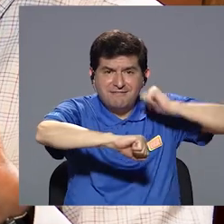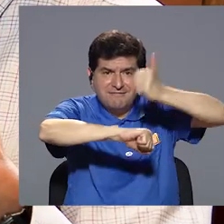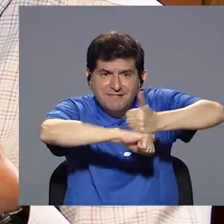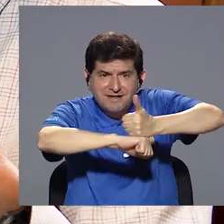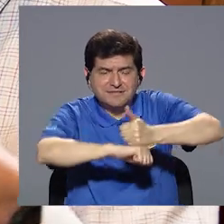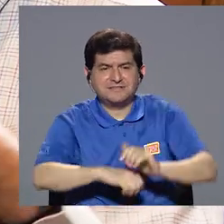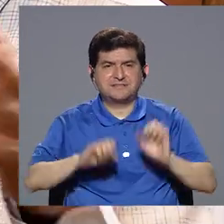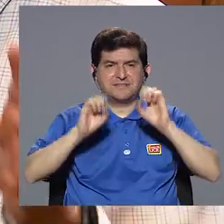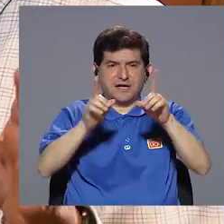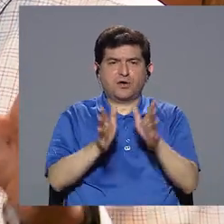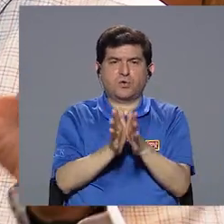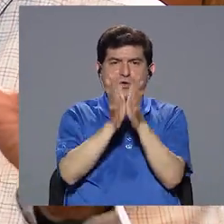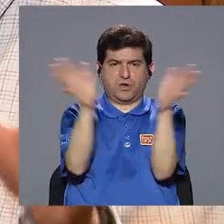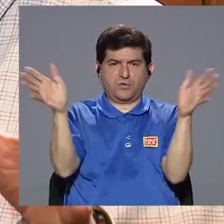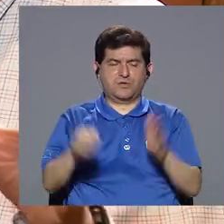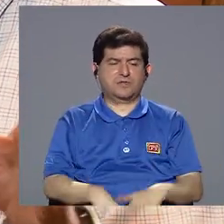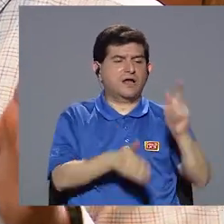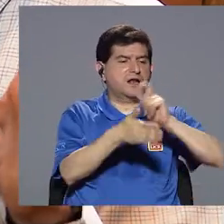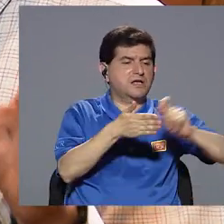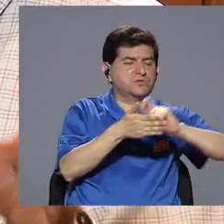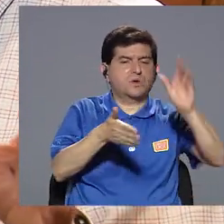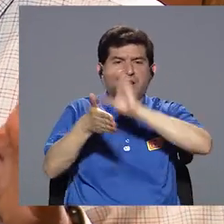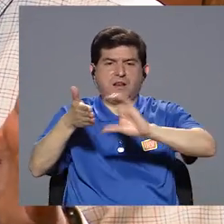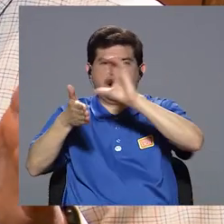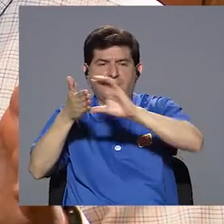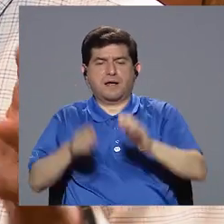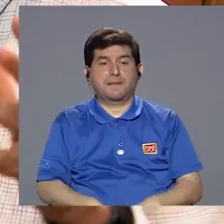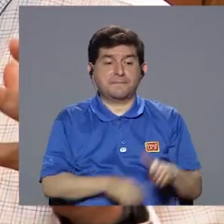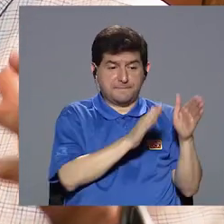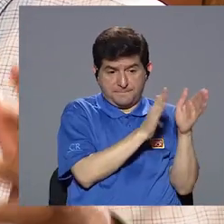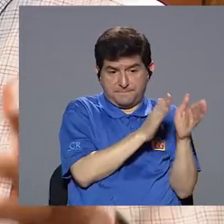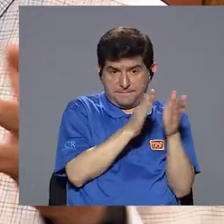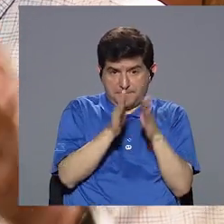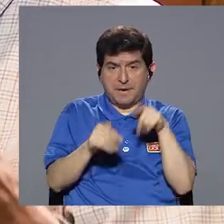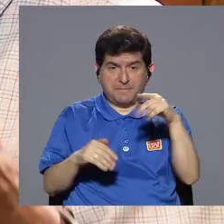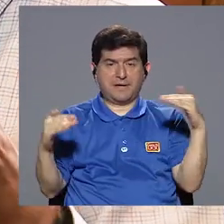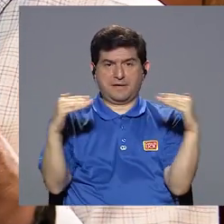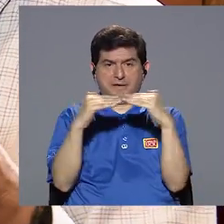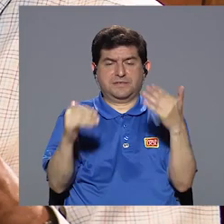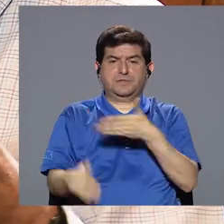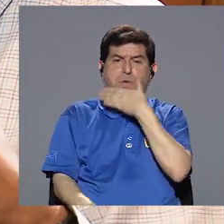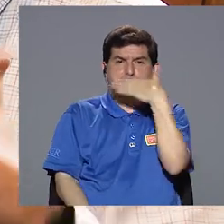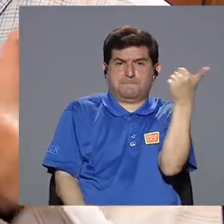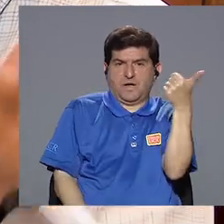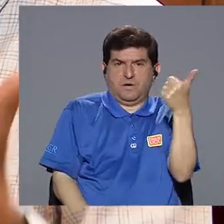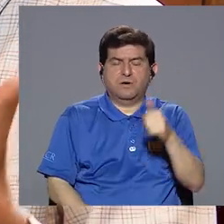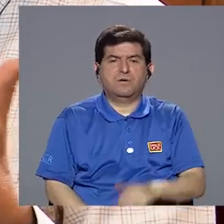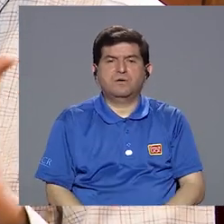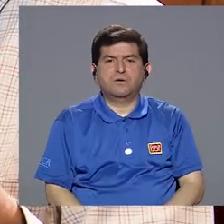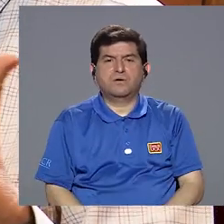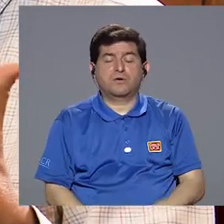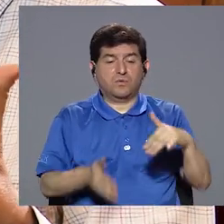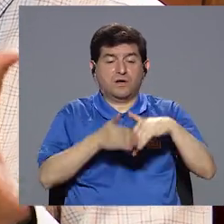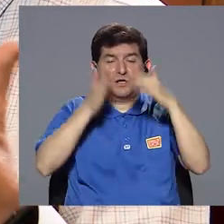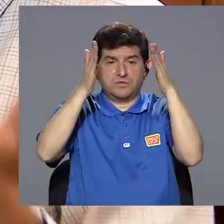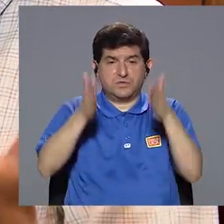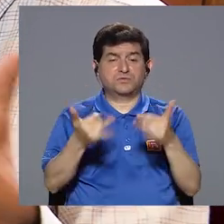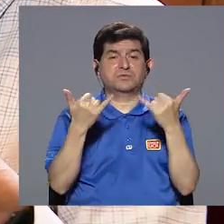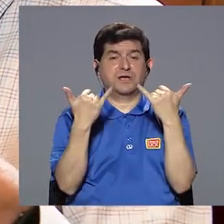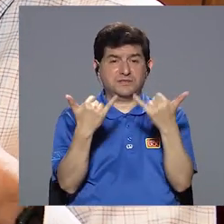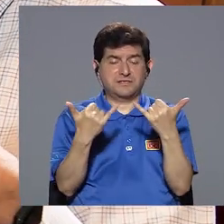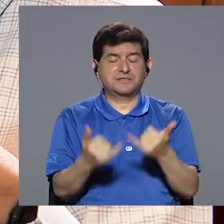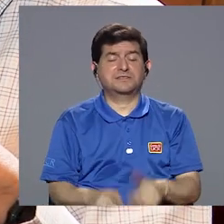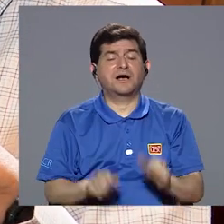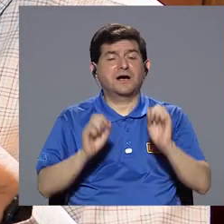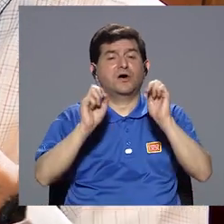alianzas con la educación pública a nivel de primaria y secundaria para que la preparación a ese nivel sea mejor de manera que las